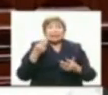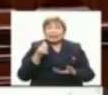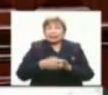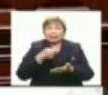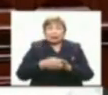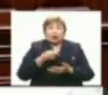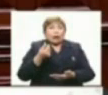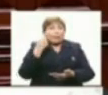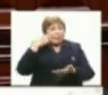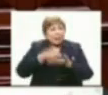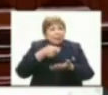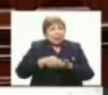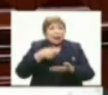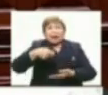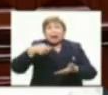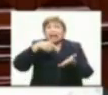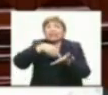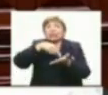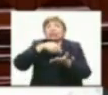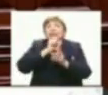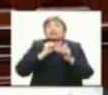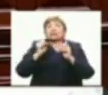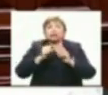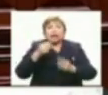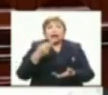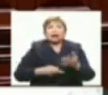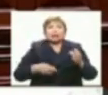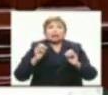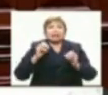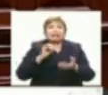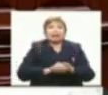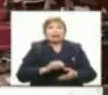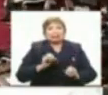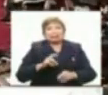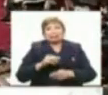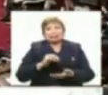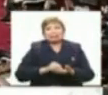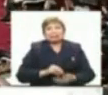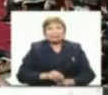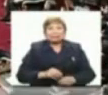1.000 millones de soles para pagar la deuda social del magisterio peruano.